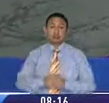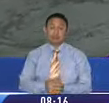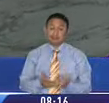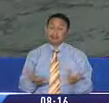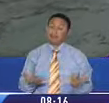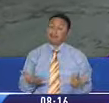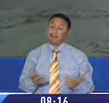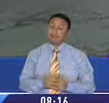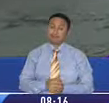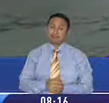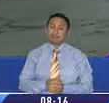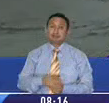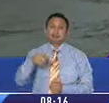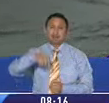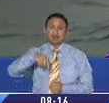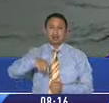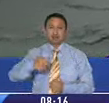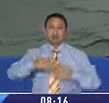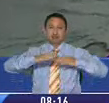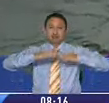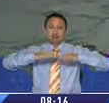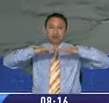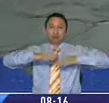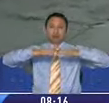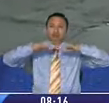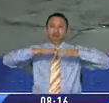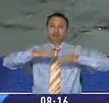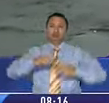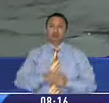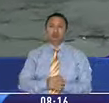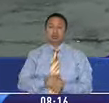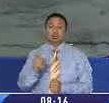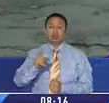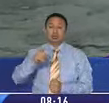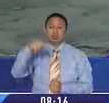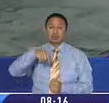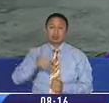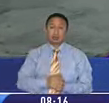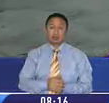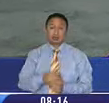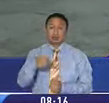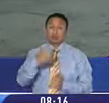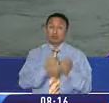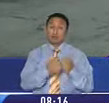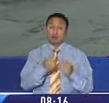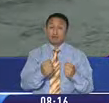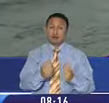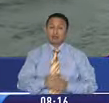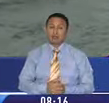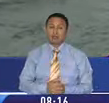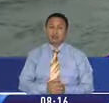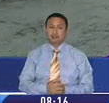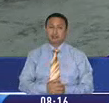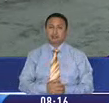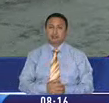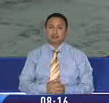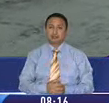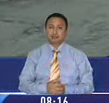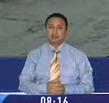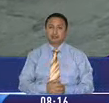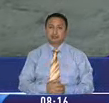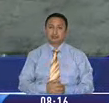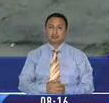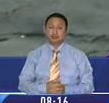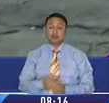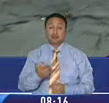entonces hay vibraciones y todo eso, entonces tenemos un problema bastante grave aquí, señorita. ¿Serían también problemas en